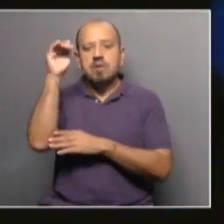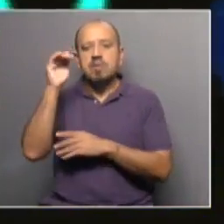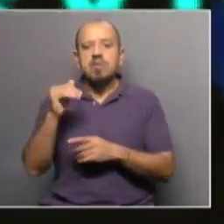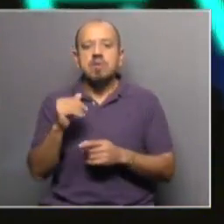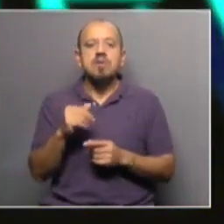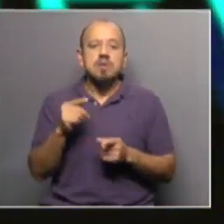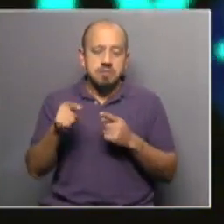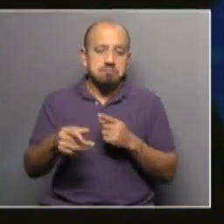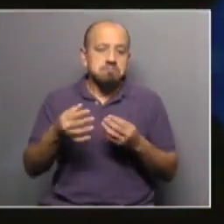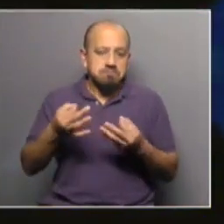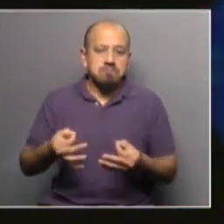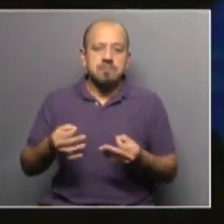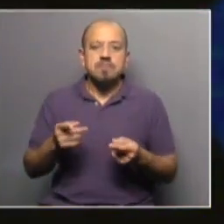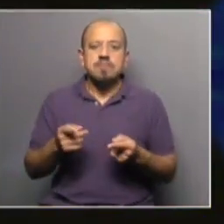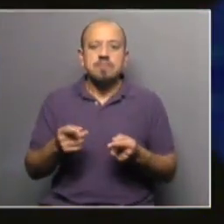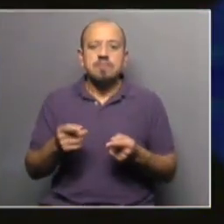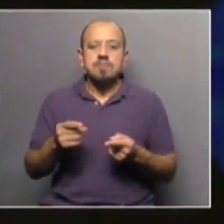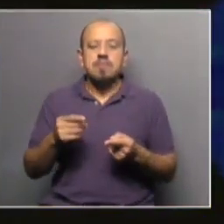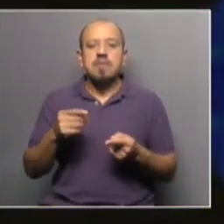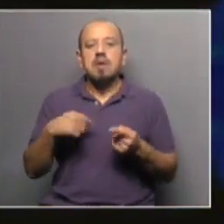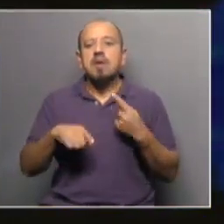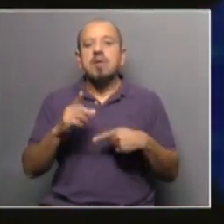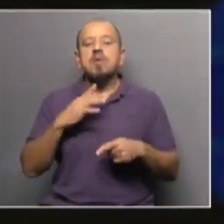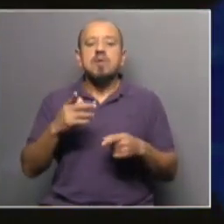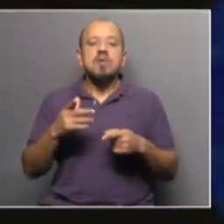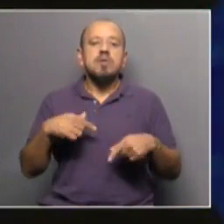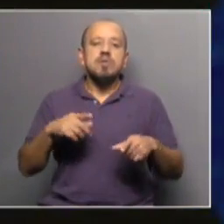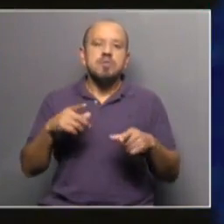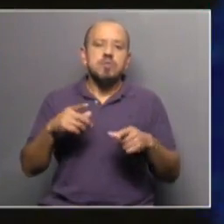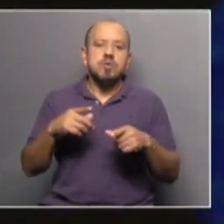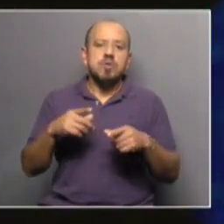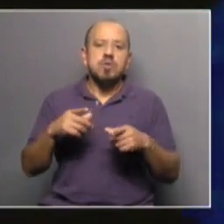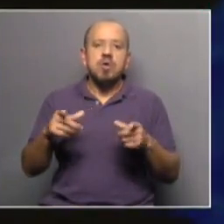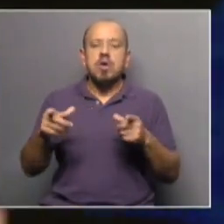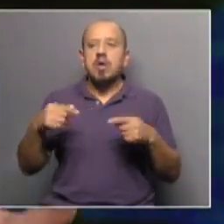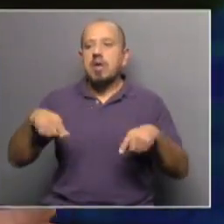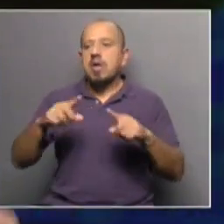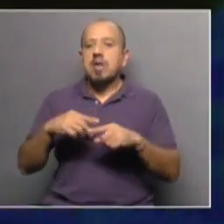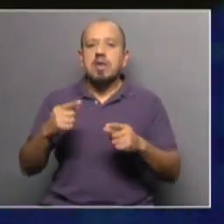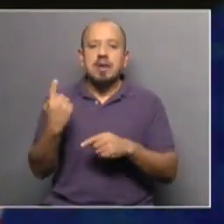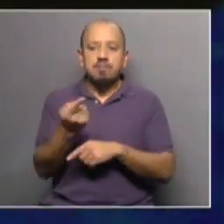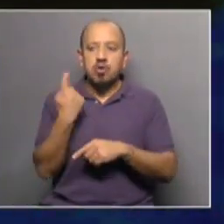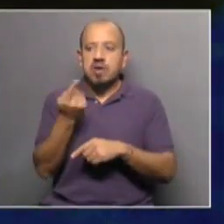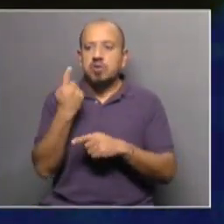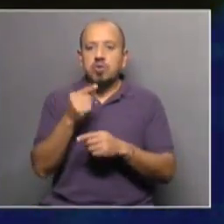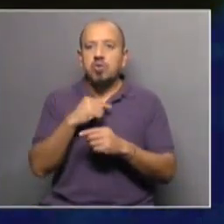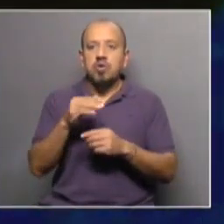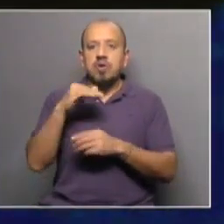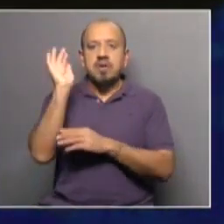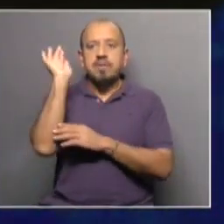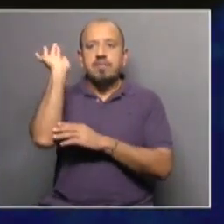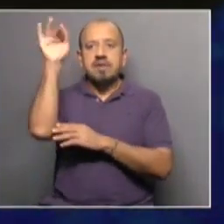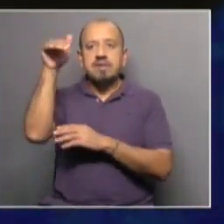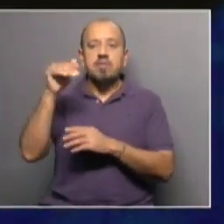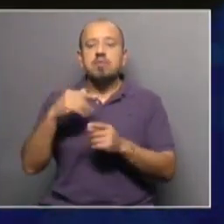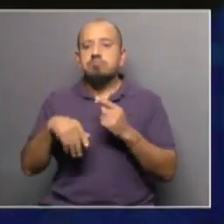algo que está buenísimo. Un lugar que se han ido ganando, que se han ido posicionando, la liga crece cada vez más, es más competitiva. Entonces,